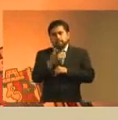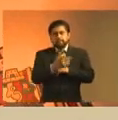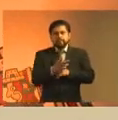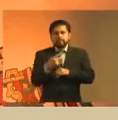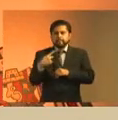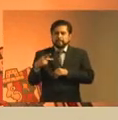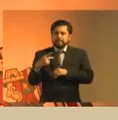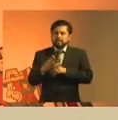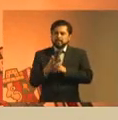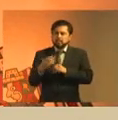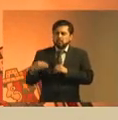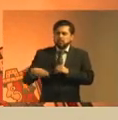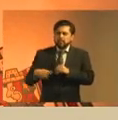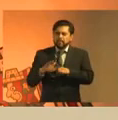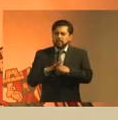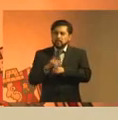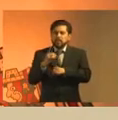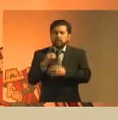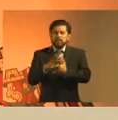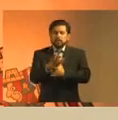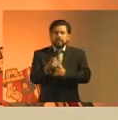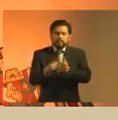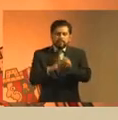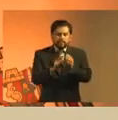que había escrito en el periódico